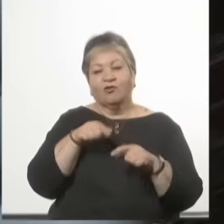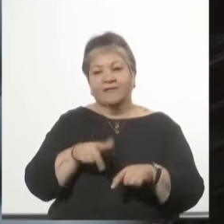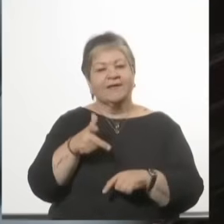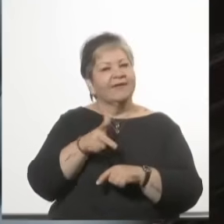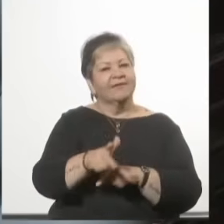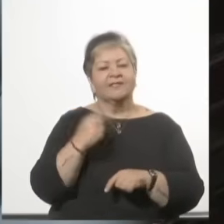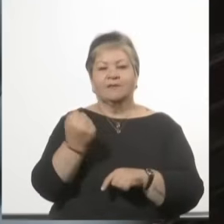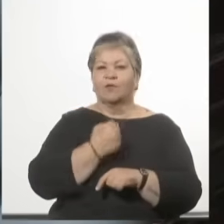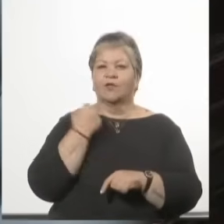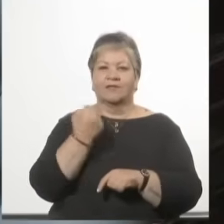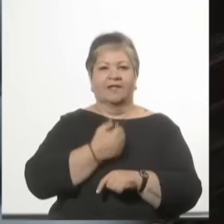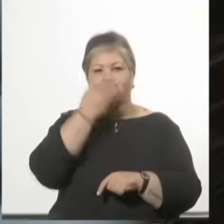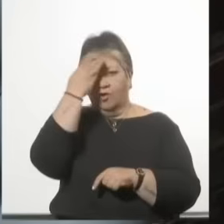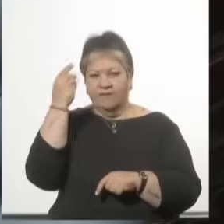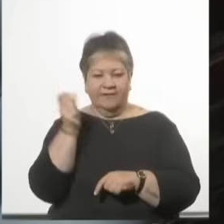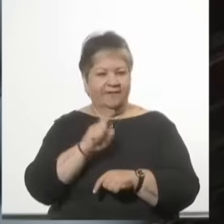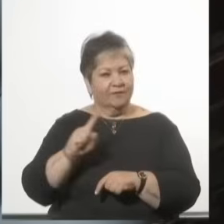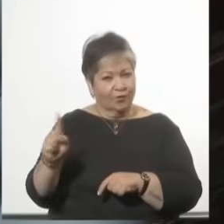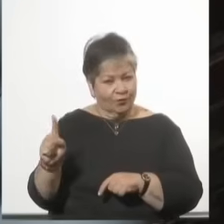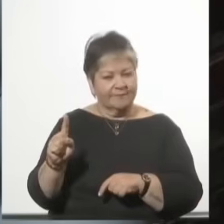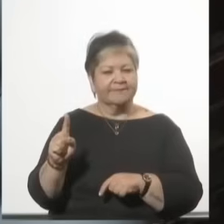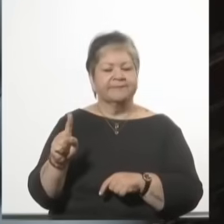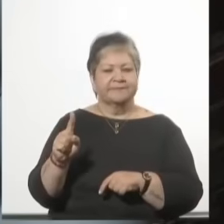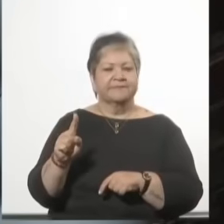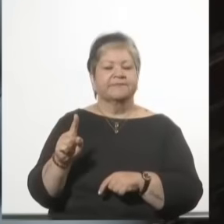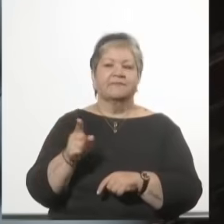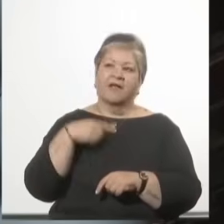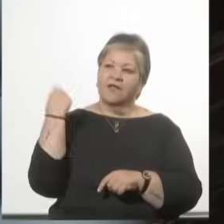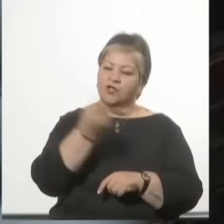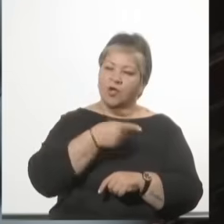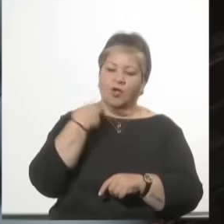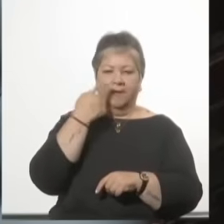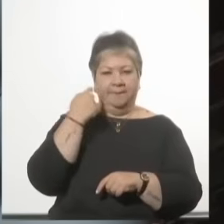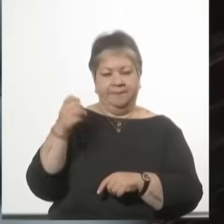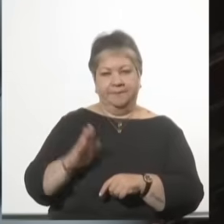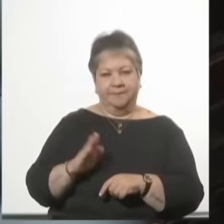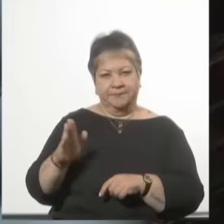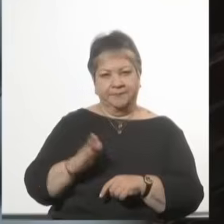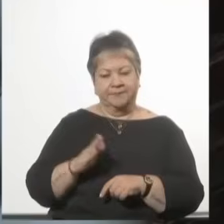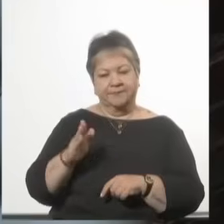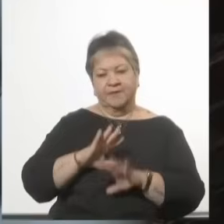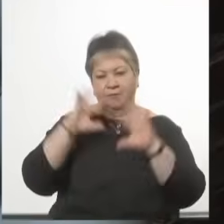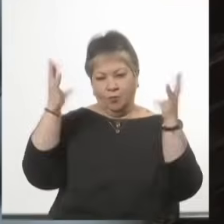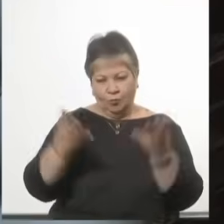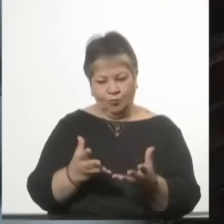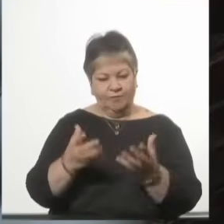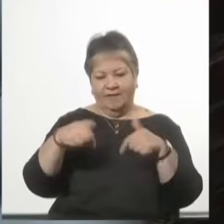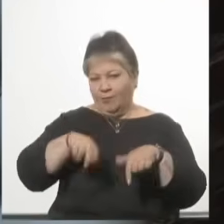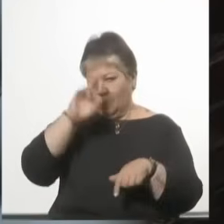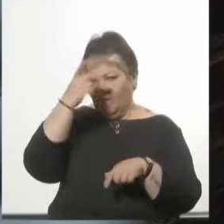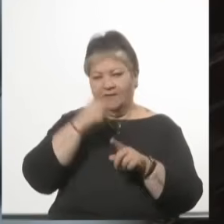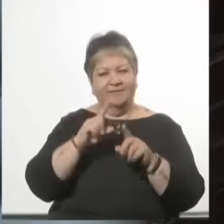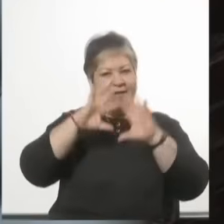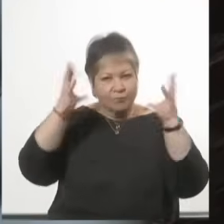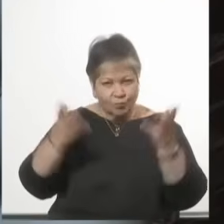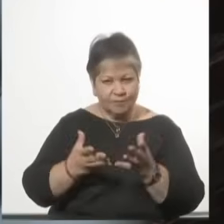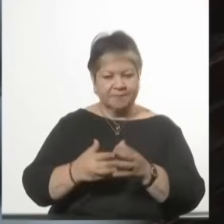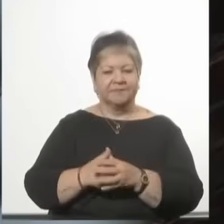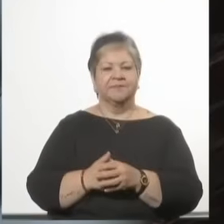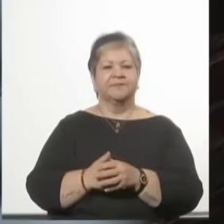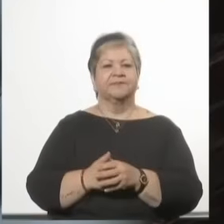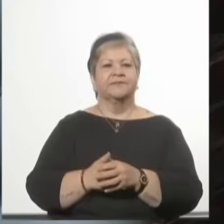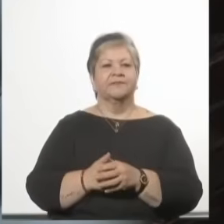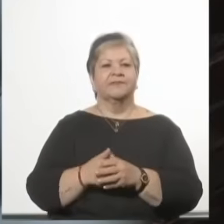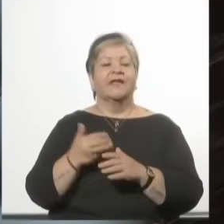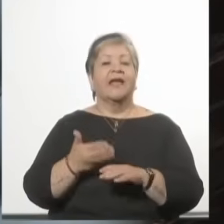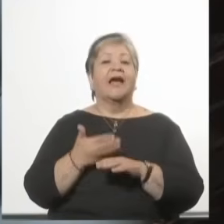que no debemos dejar de tener presente todos y todas las ciudadanas del mundo, no solamente de nuestro país.